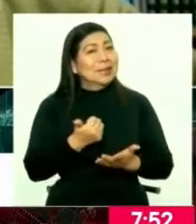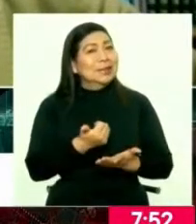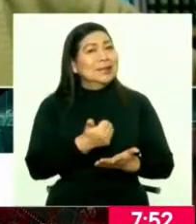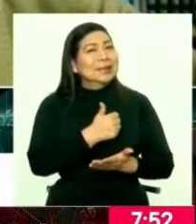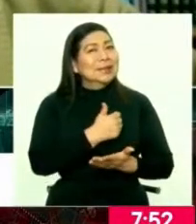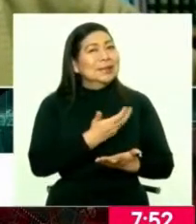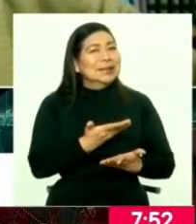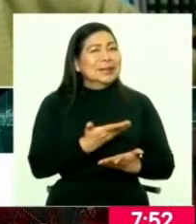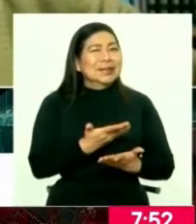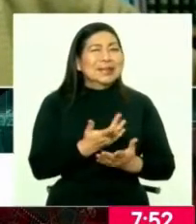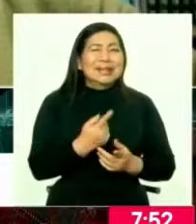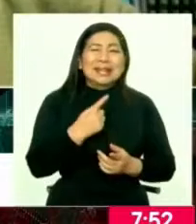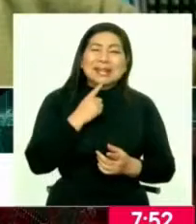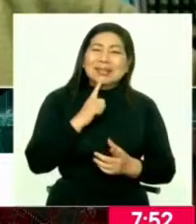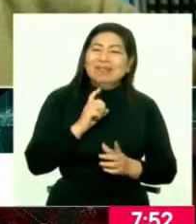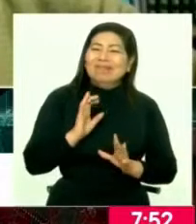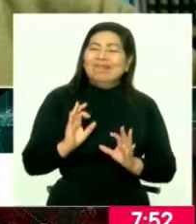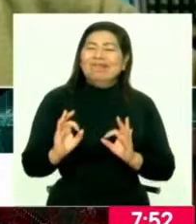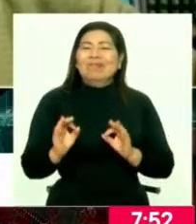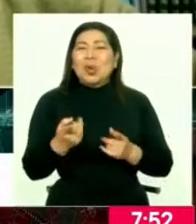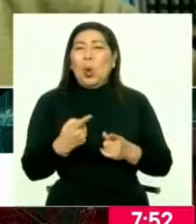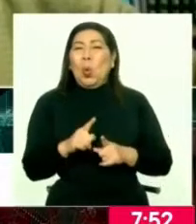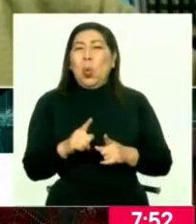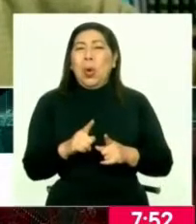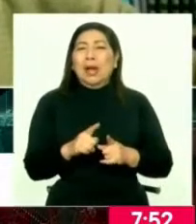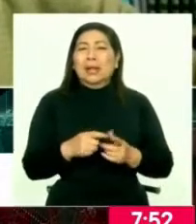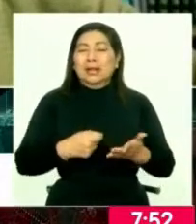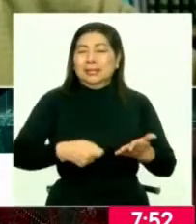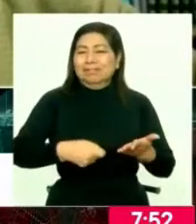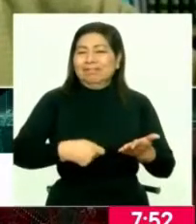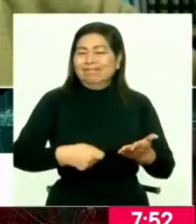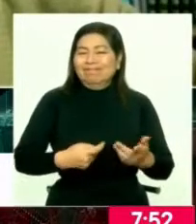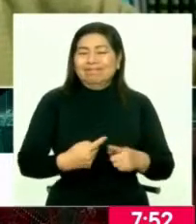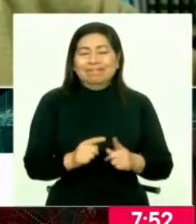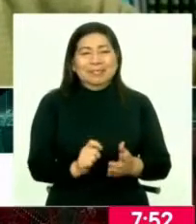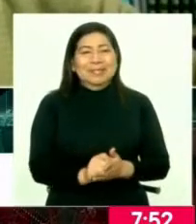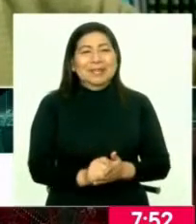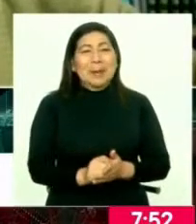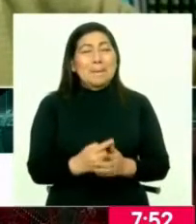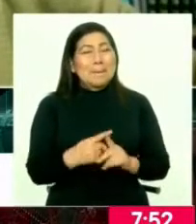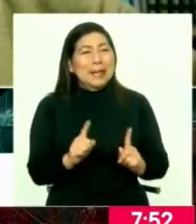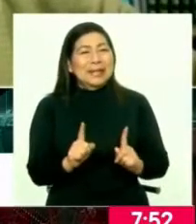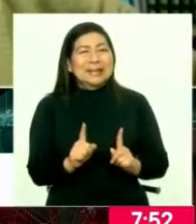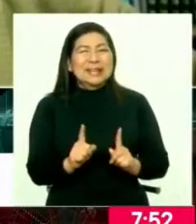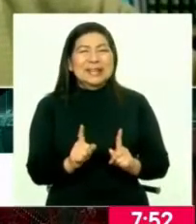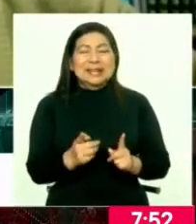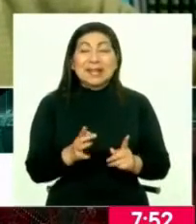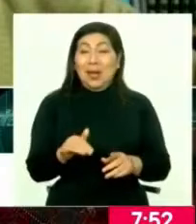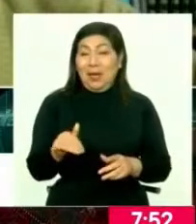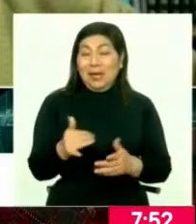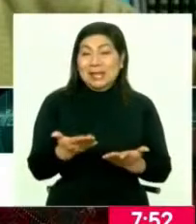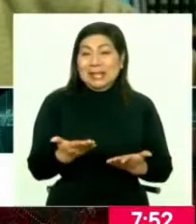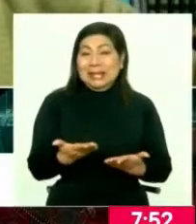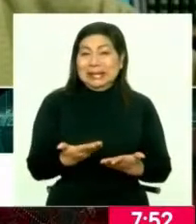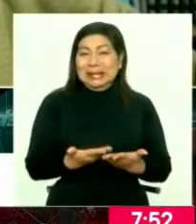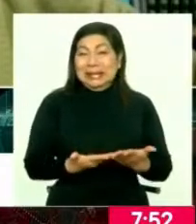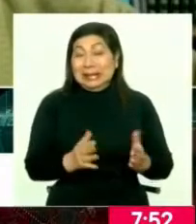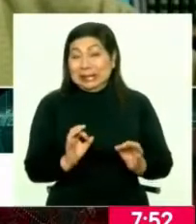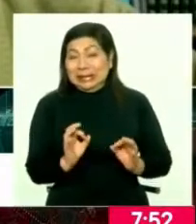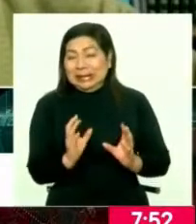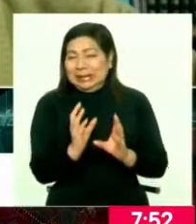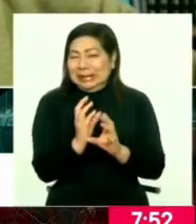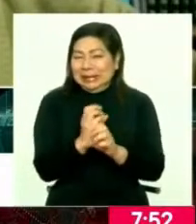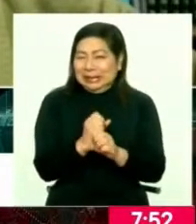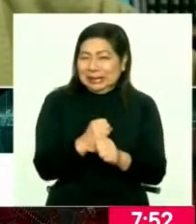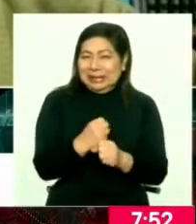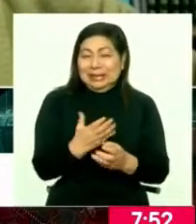actitudes de incomodidad al momento de firmar su proclamación, y pareciera que eso le está pasando factura. Habrá que hacer